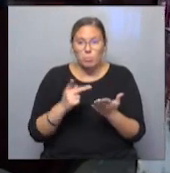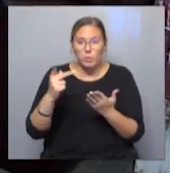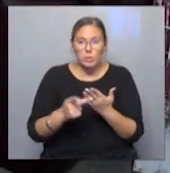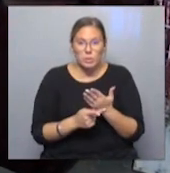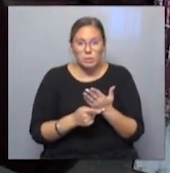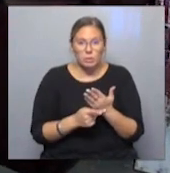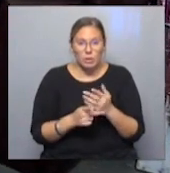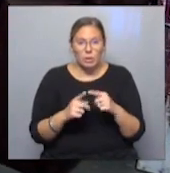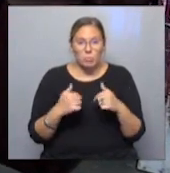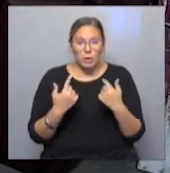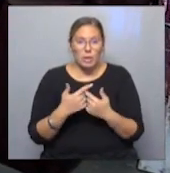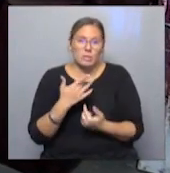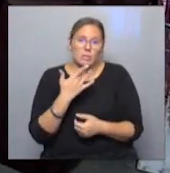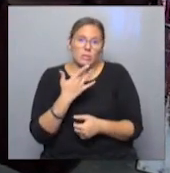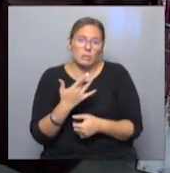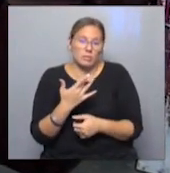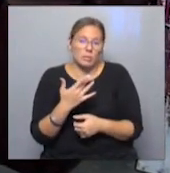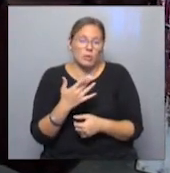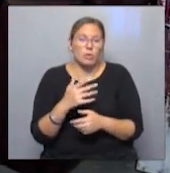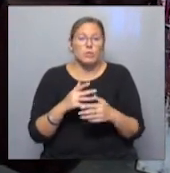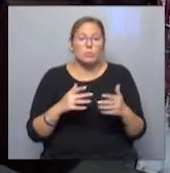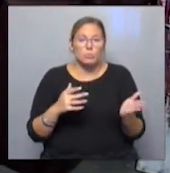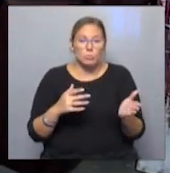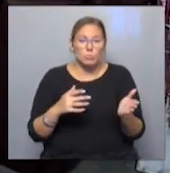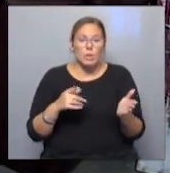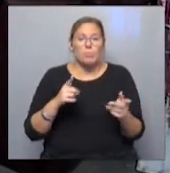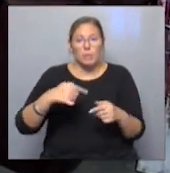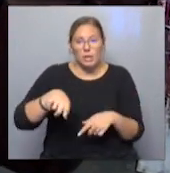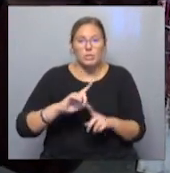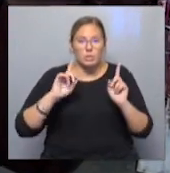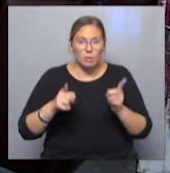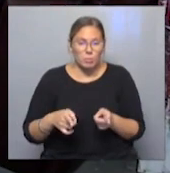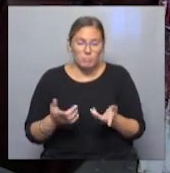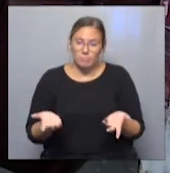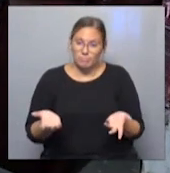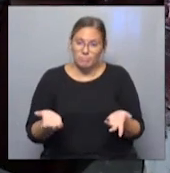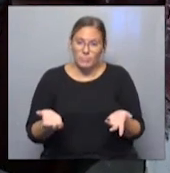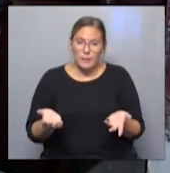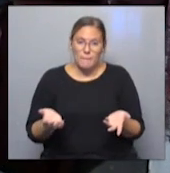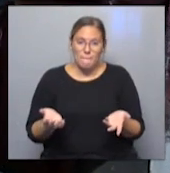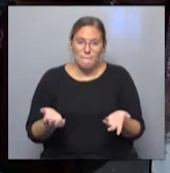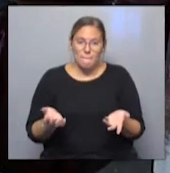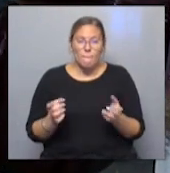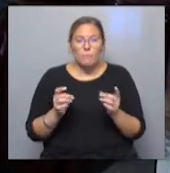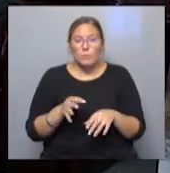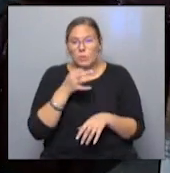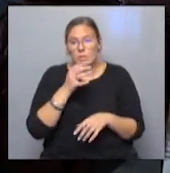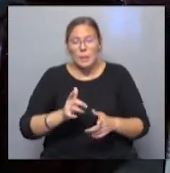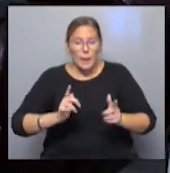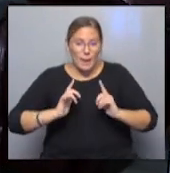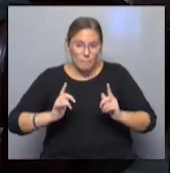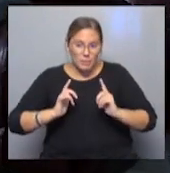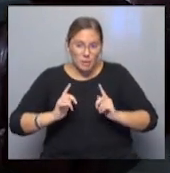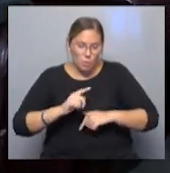es... la verdad que está divino con el Zurdo y creo que para ellos también. Así que bueno, solo que resta decir que los esperamos